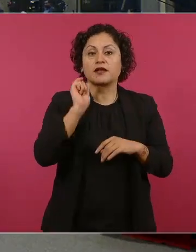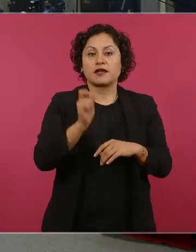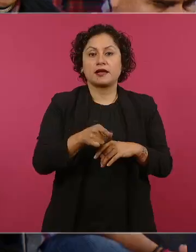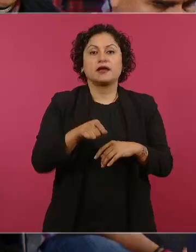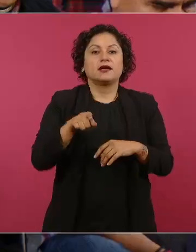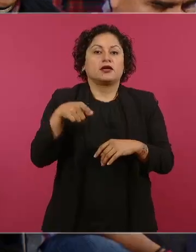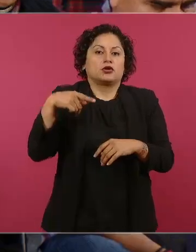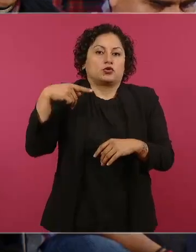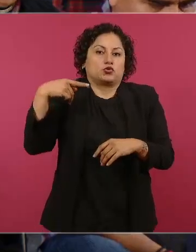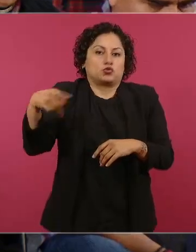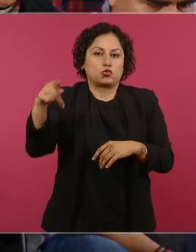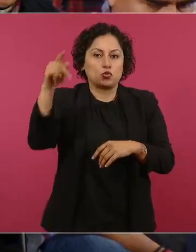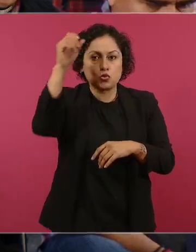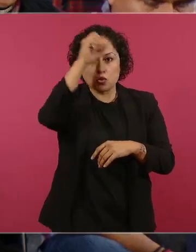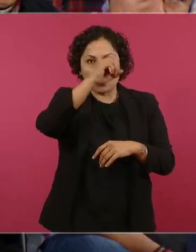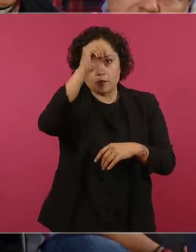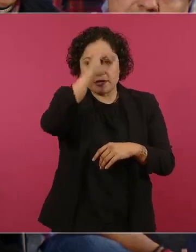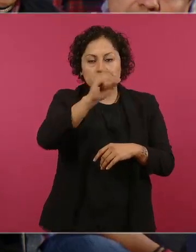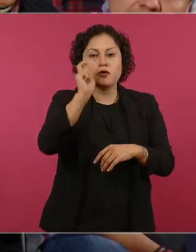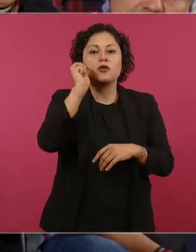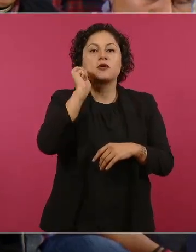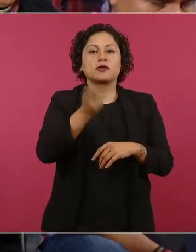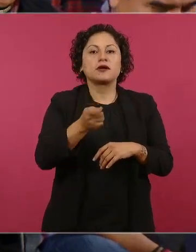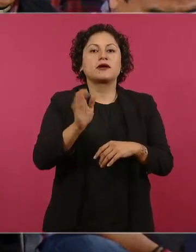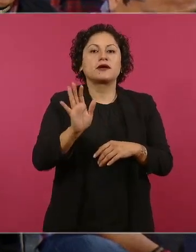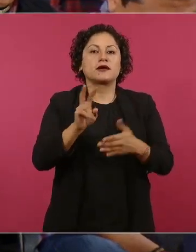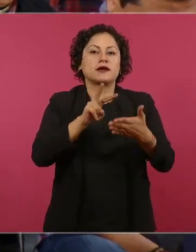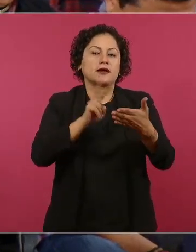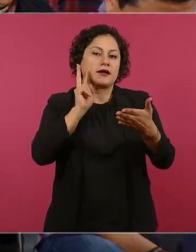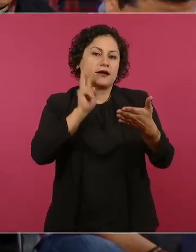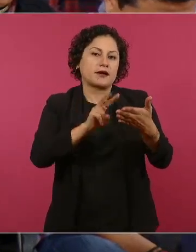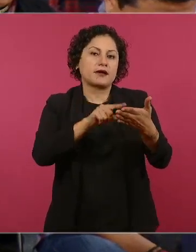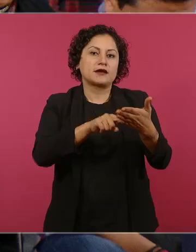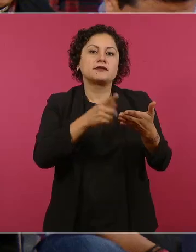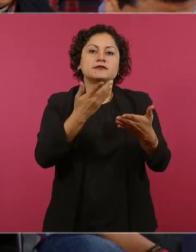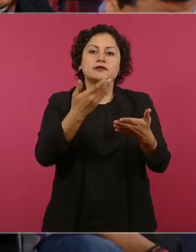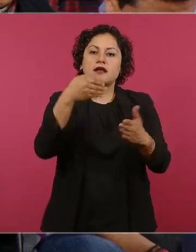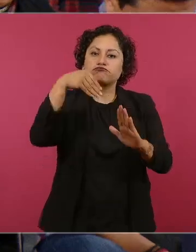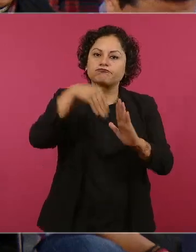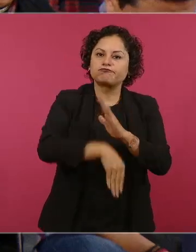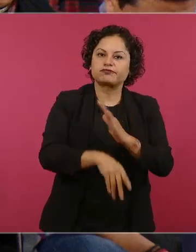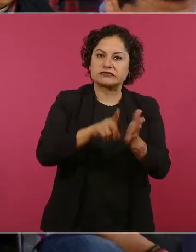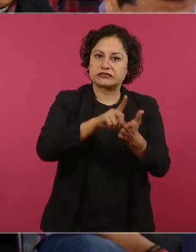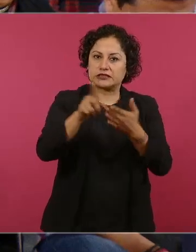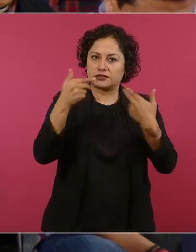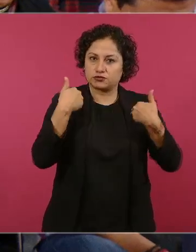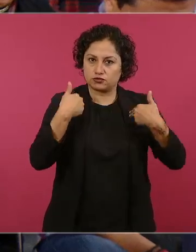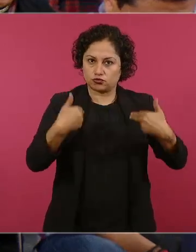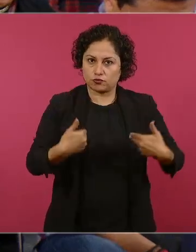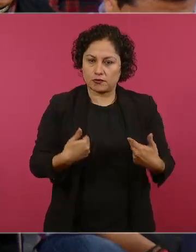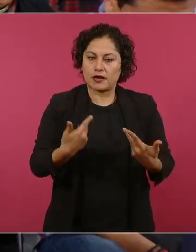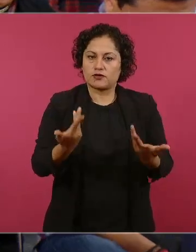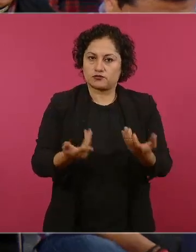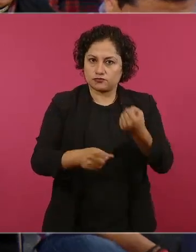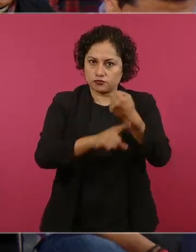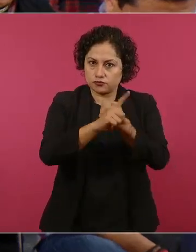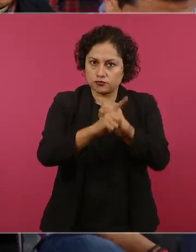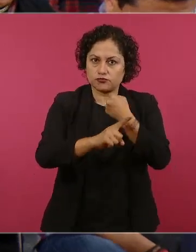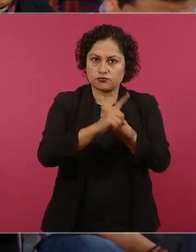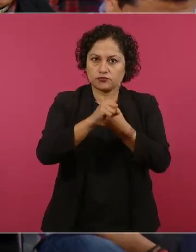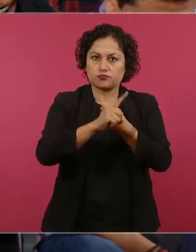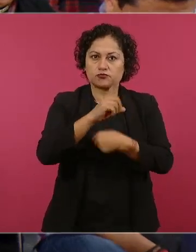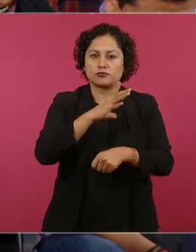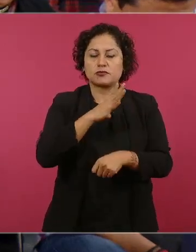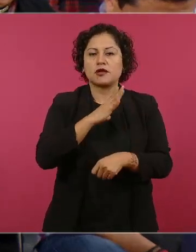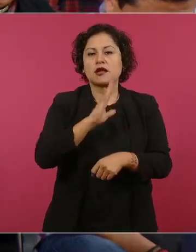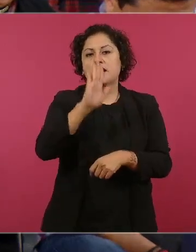Estado, que tiene una crisis en materia de derechos humanos, que supuestamente hay una